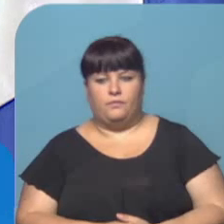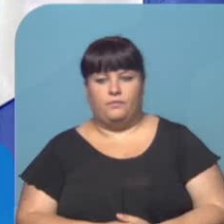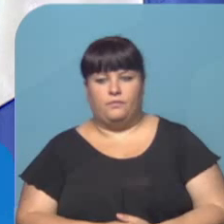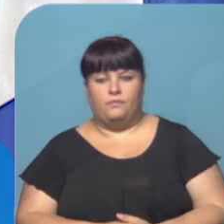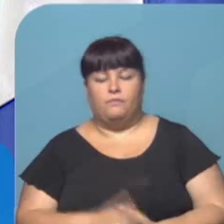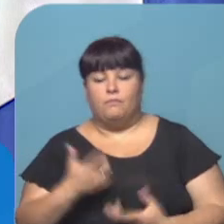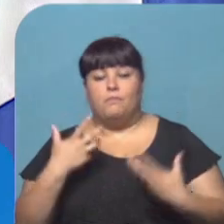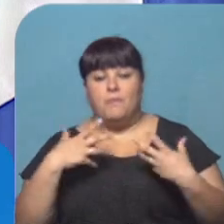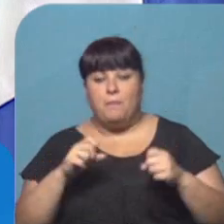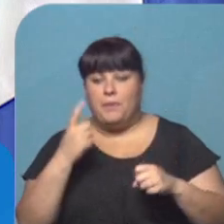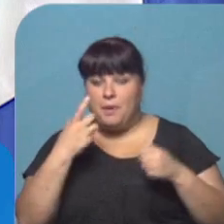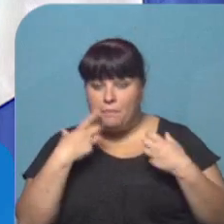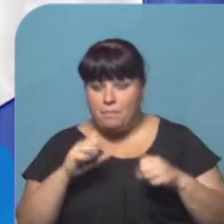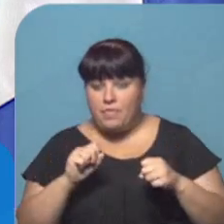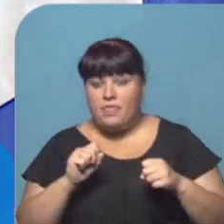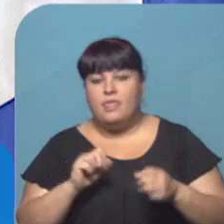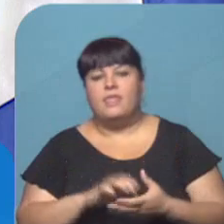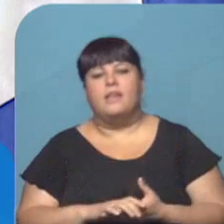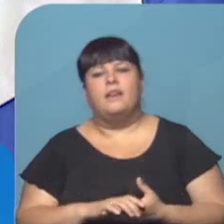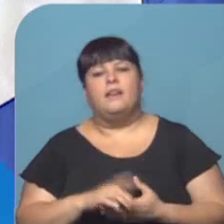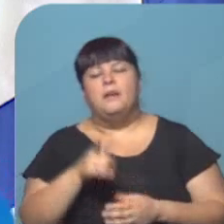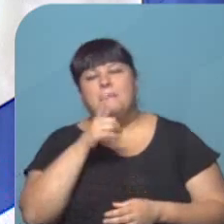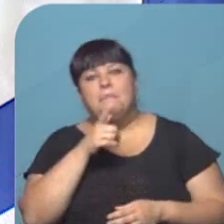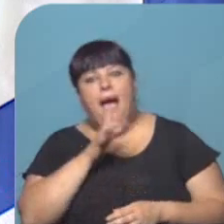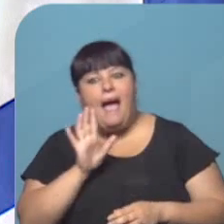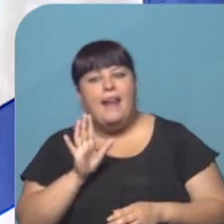En la detección inicial en los sensores hacía suponer,